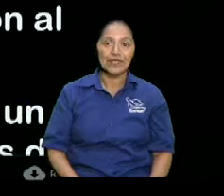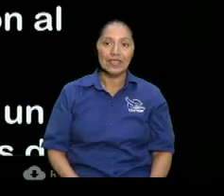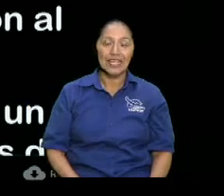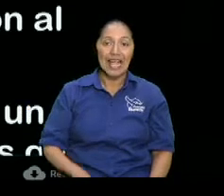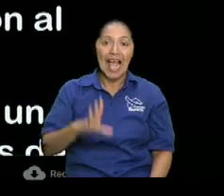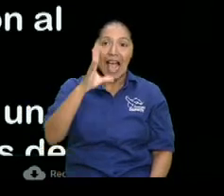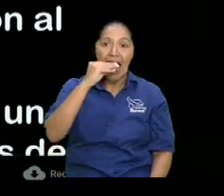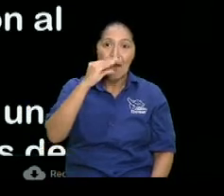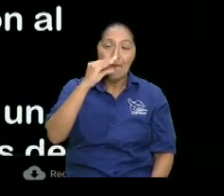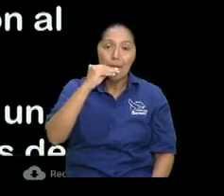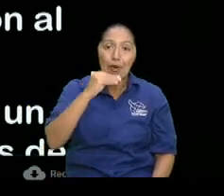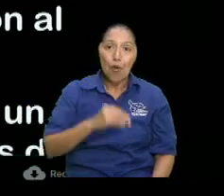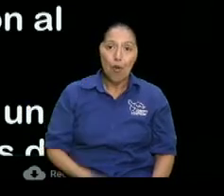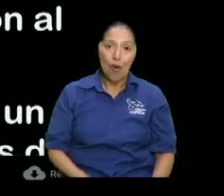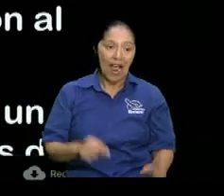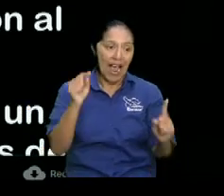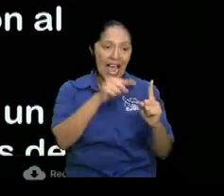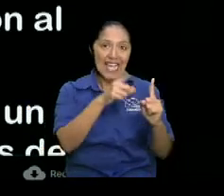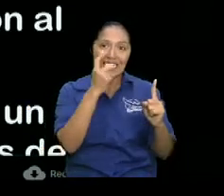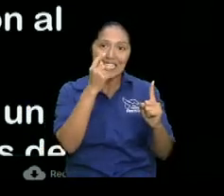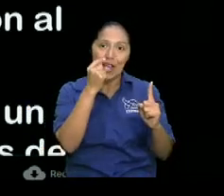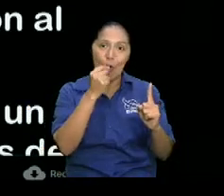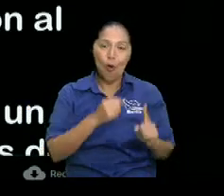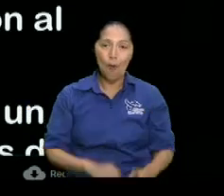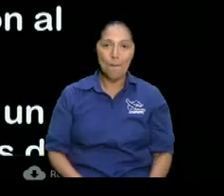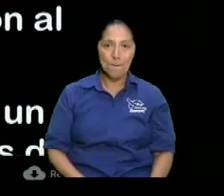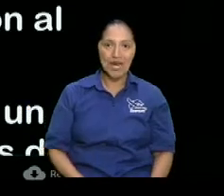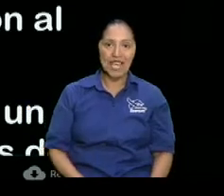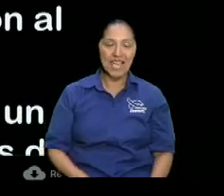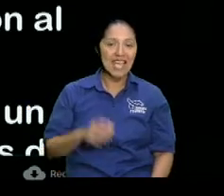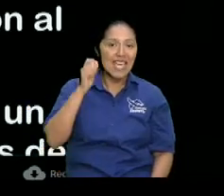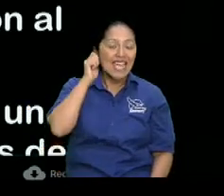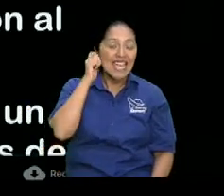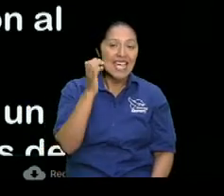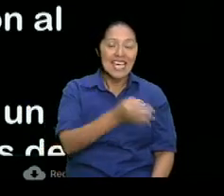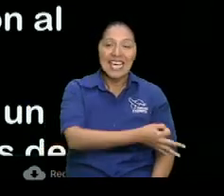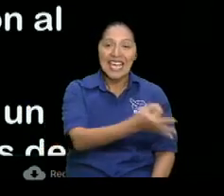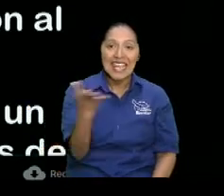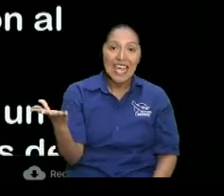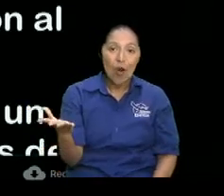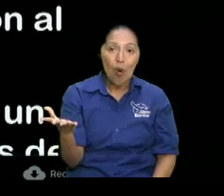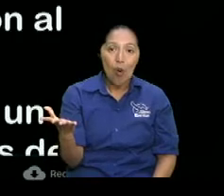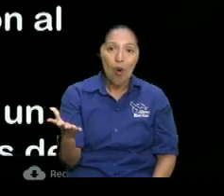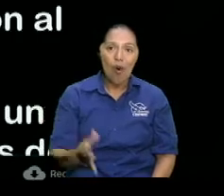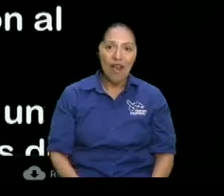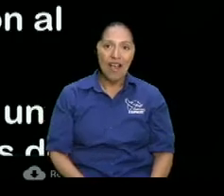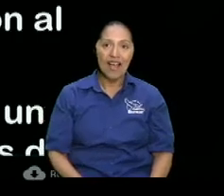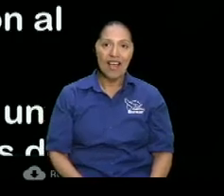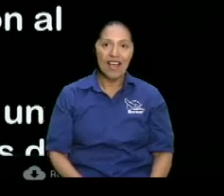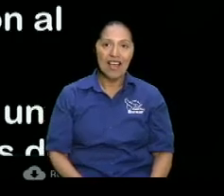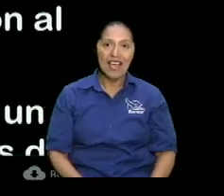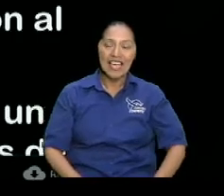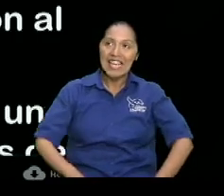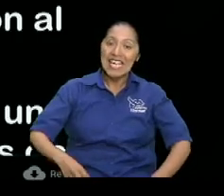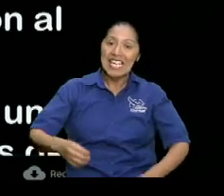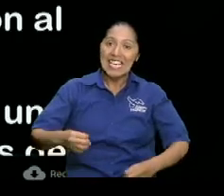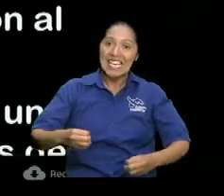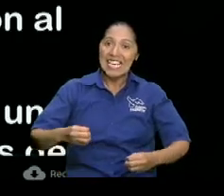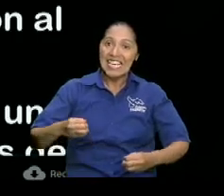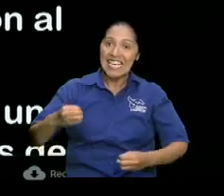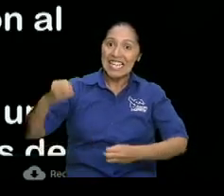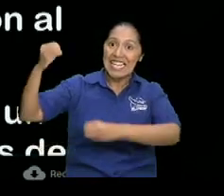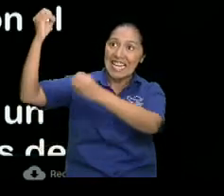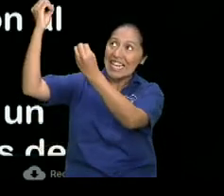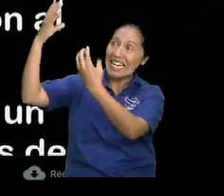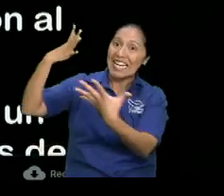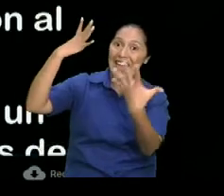Y a él le voy a dar una revelación. Que el pan de cebada, pan de pobres, porque ellos eran pobres, en ese momento